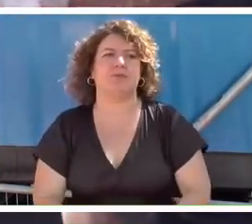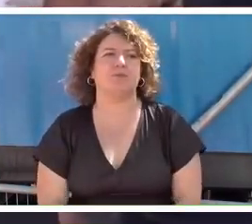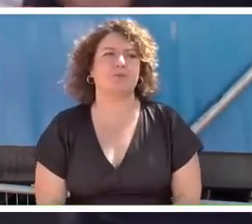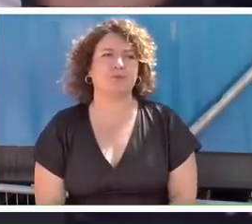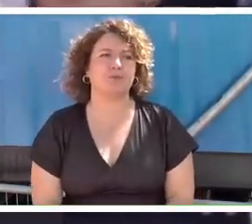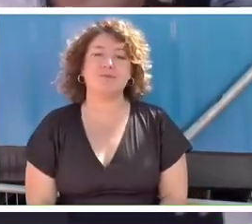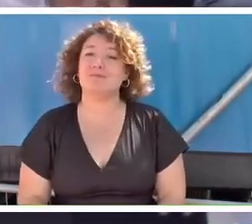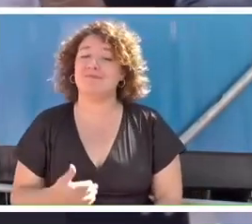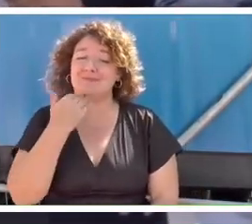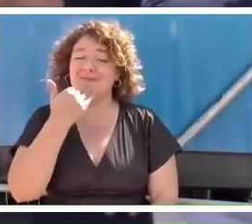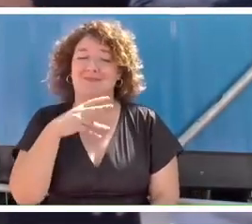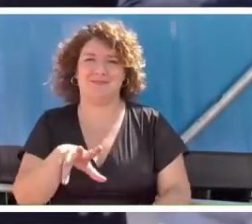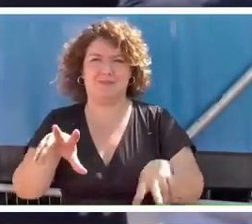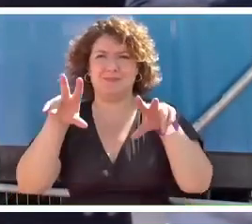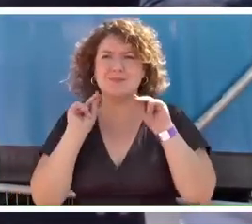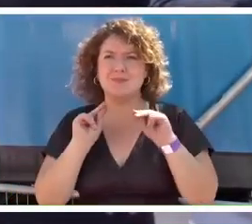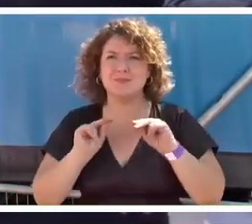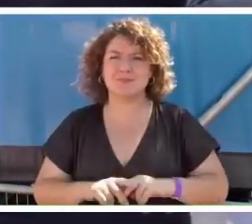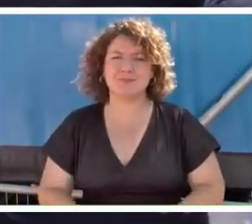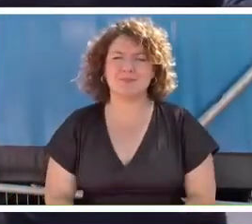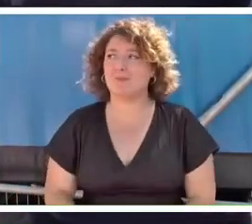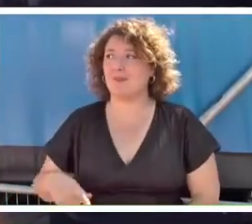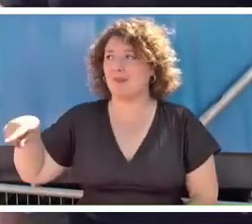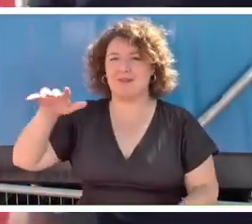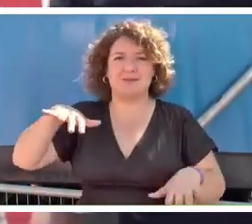Y termino ya.